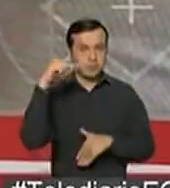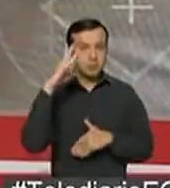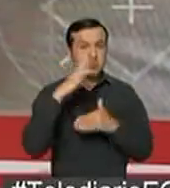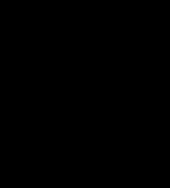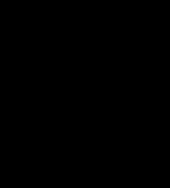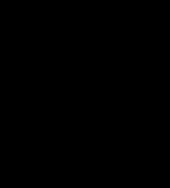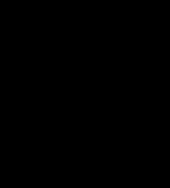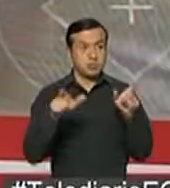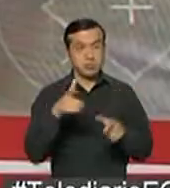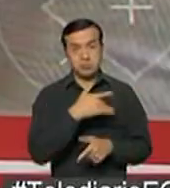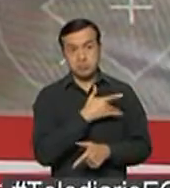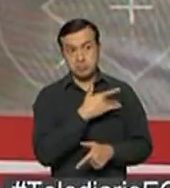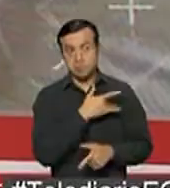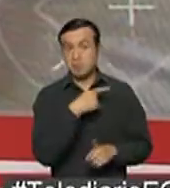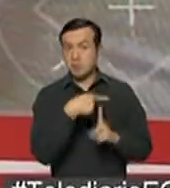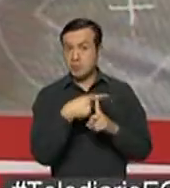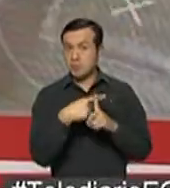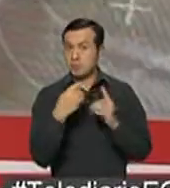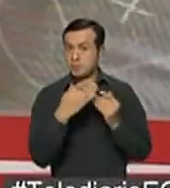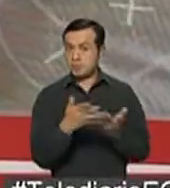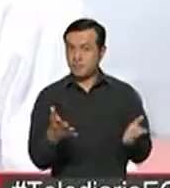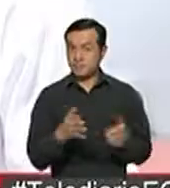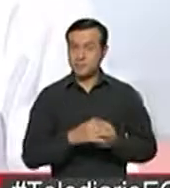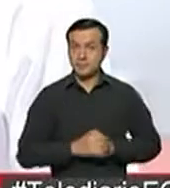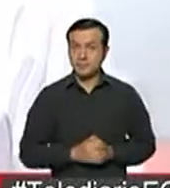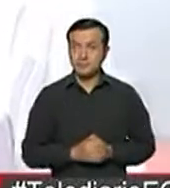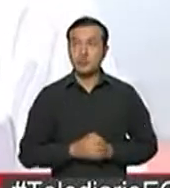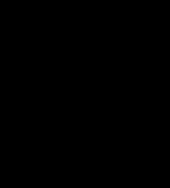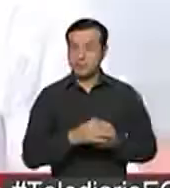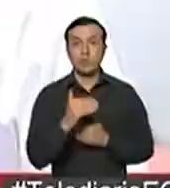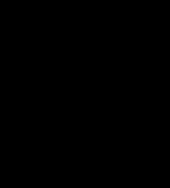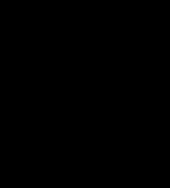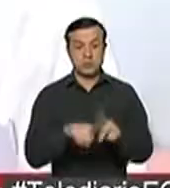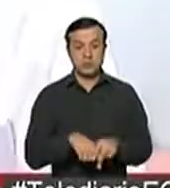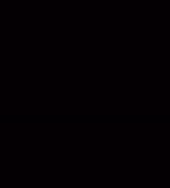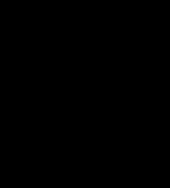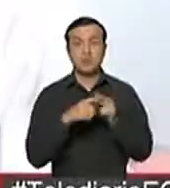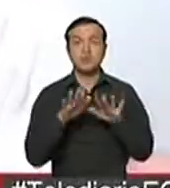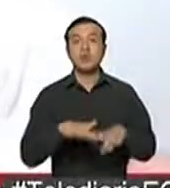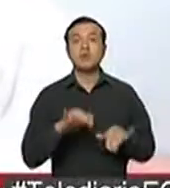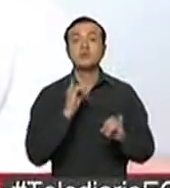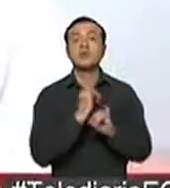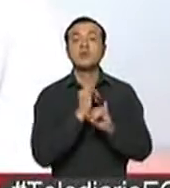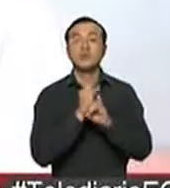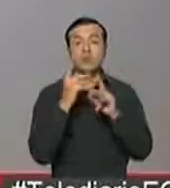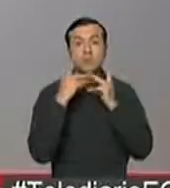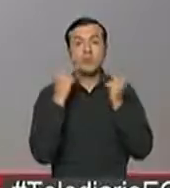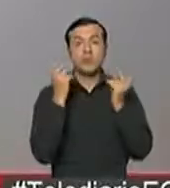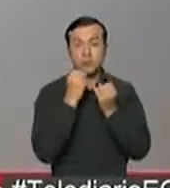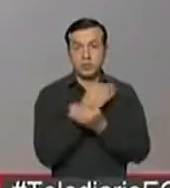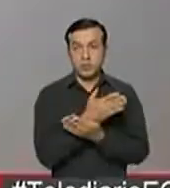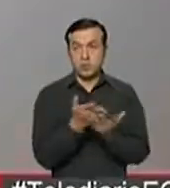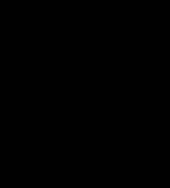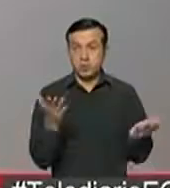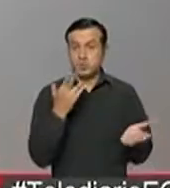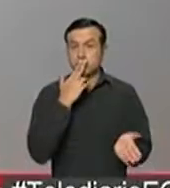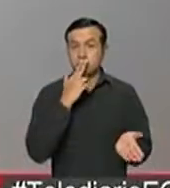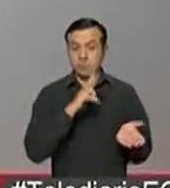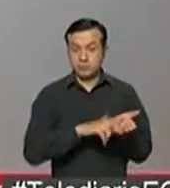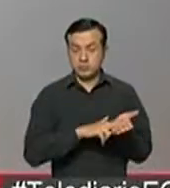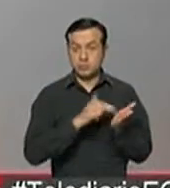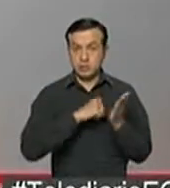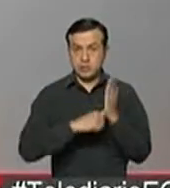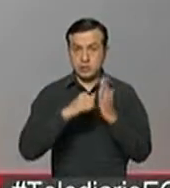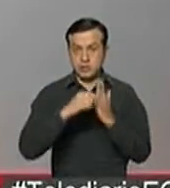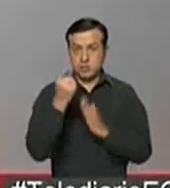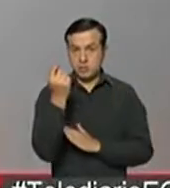varias reacciones positivas. El proceso inicia este año en las instituciones públicas, así lo informó mediante comunicado del Ministerio